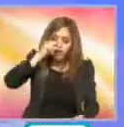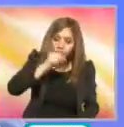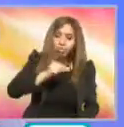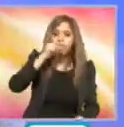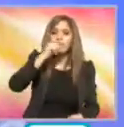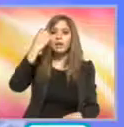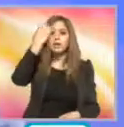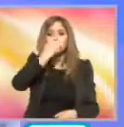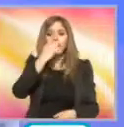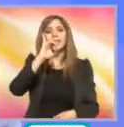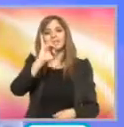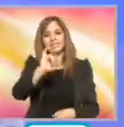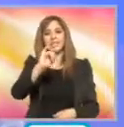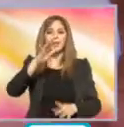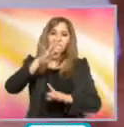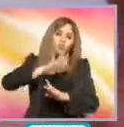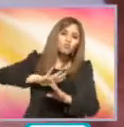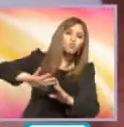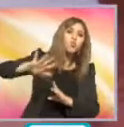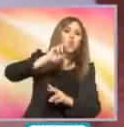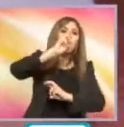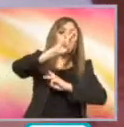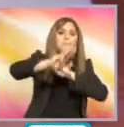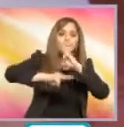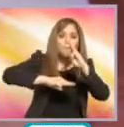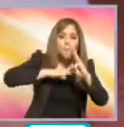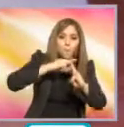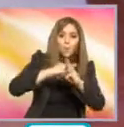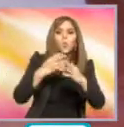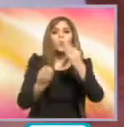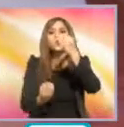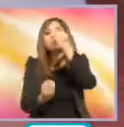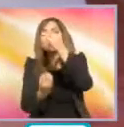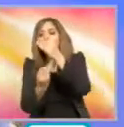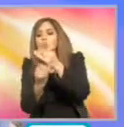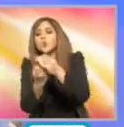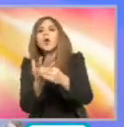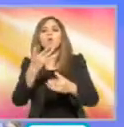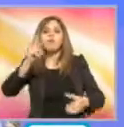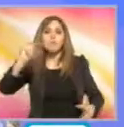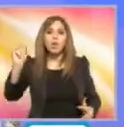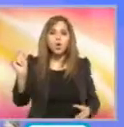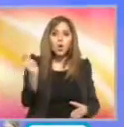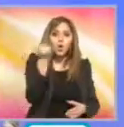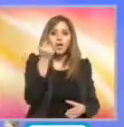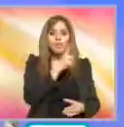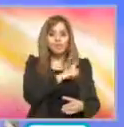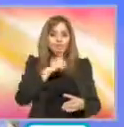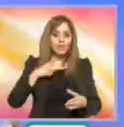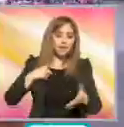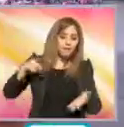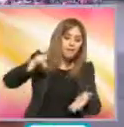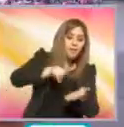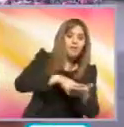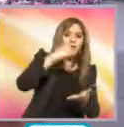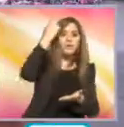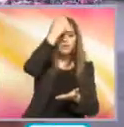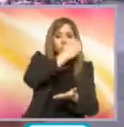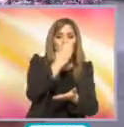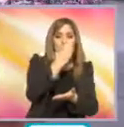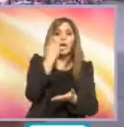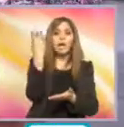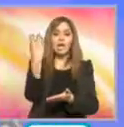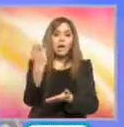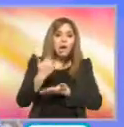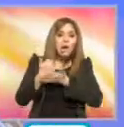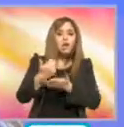también como a nivel general, ¿no? A nivel mundial, ¿no? Este sistema nuevo en donde ya la tecnología también está, pues, dentro de todo esto. Y esto va